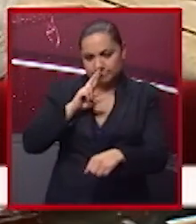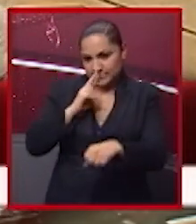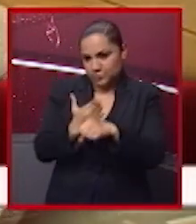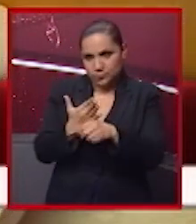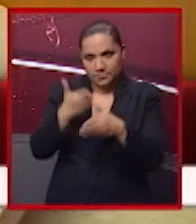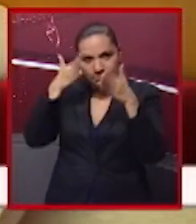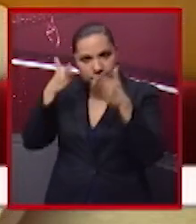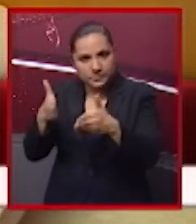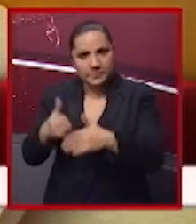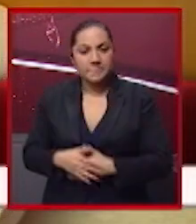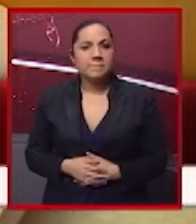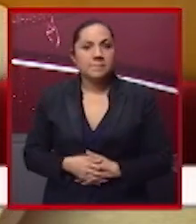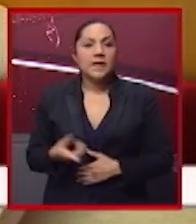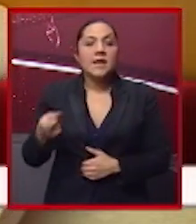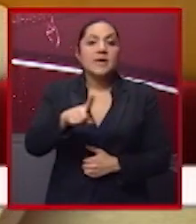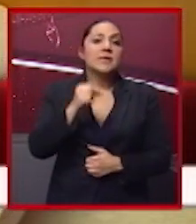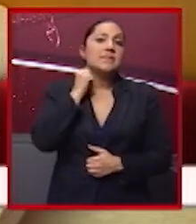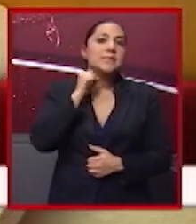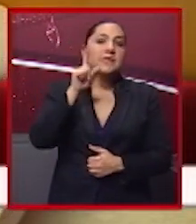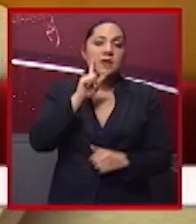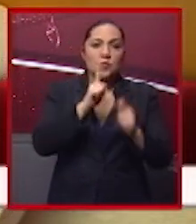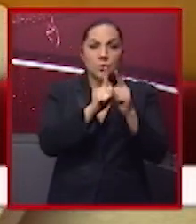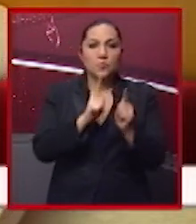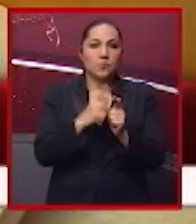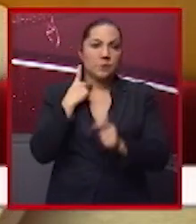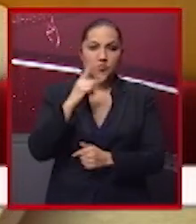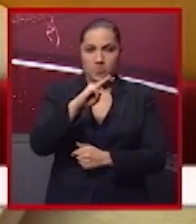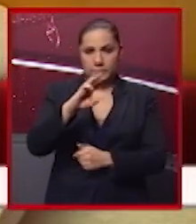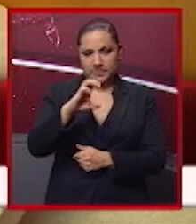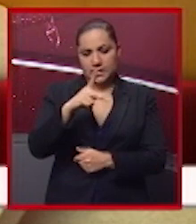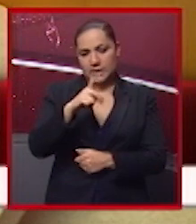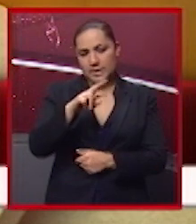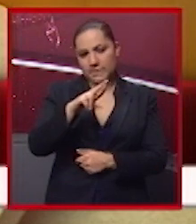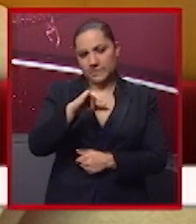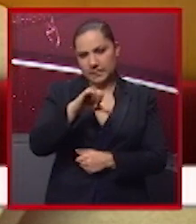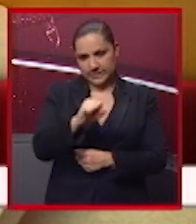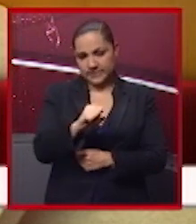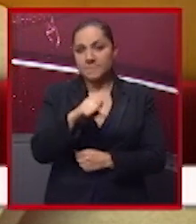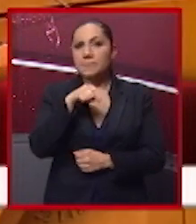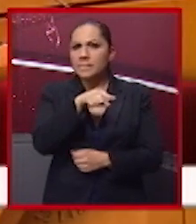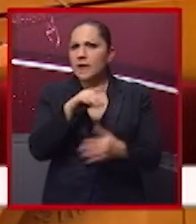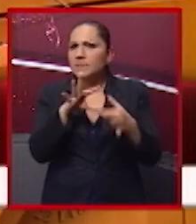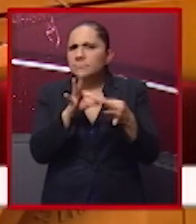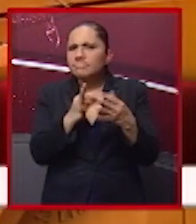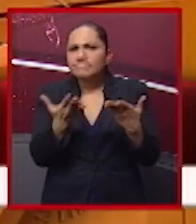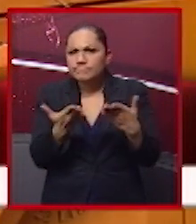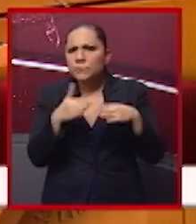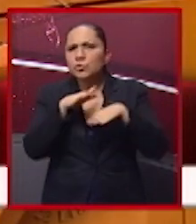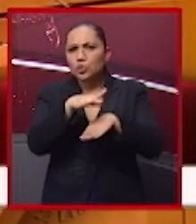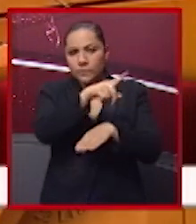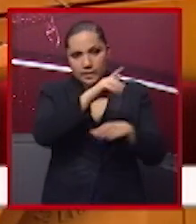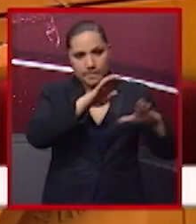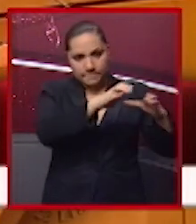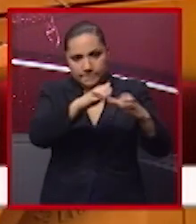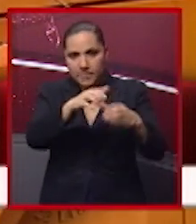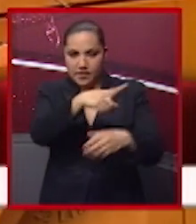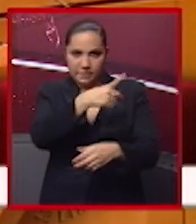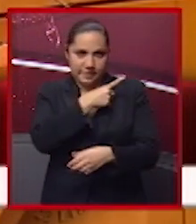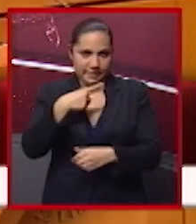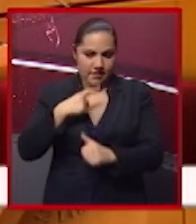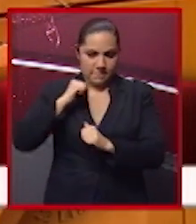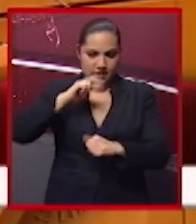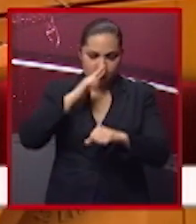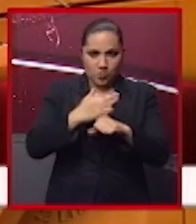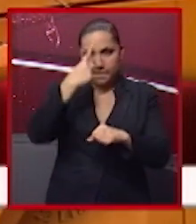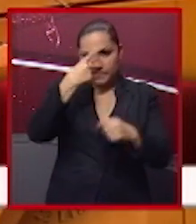bancada de Movimiento Ciudadano, lamentó el debilitamiento de las instituciones encargadas de la seguridad pública y la administración de justicia y lamentó que el